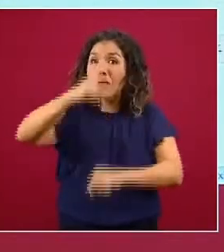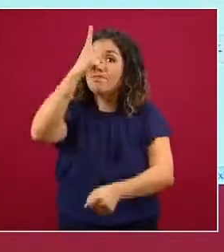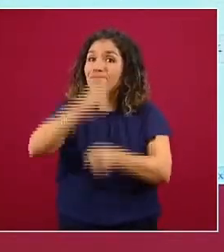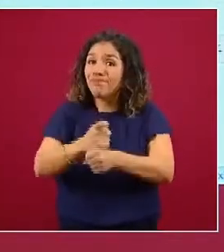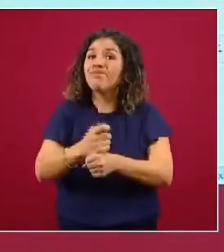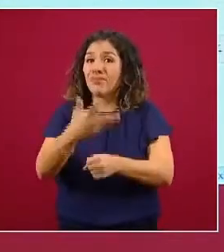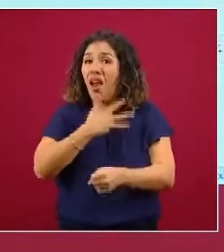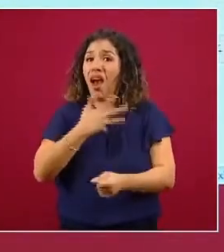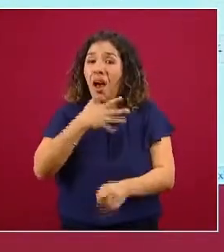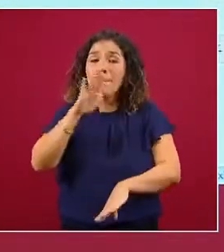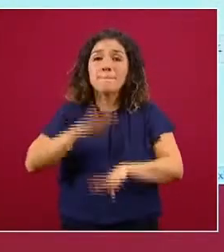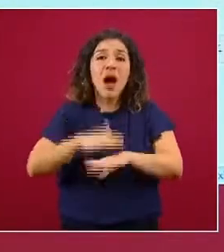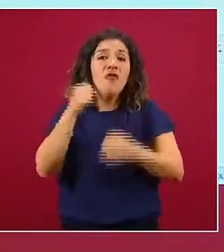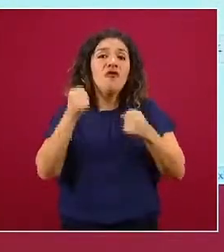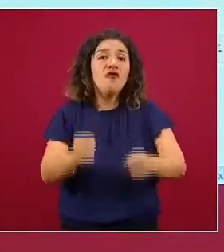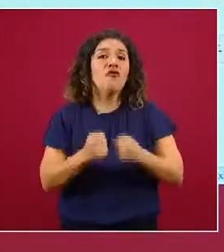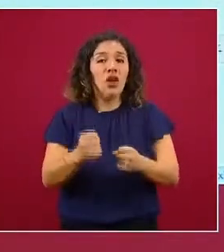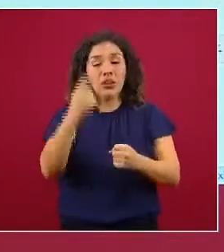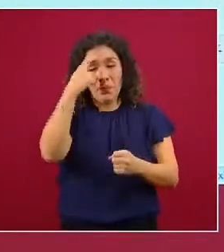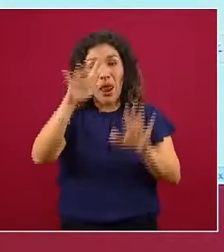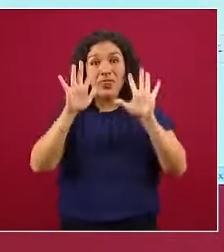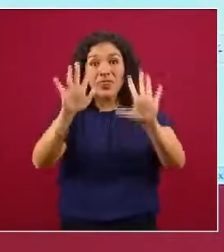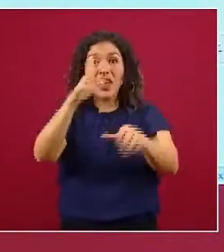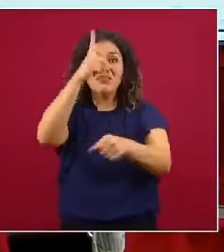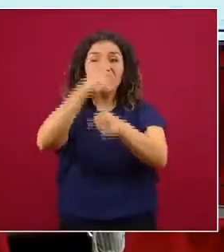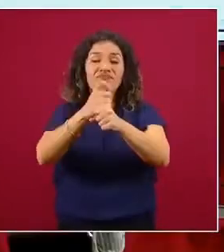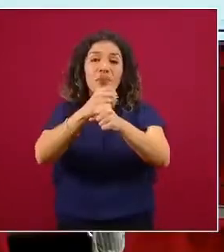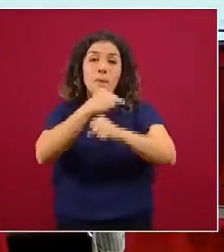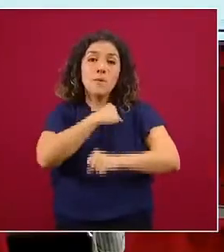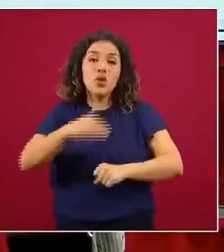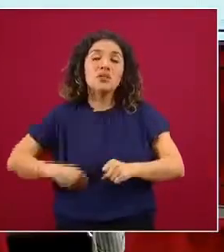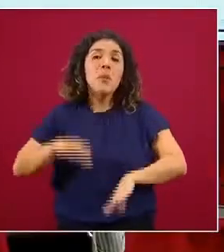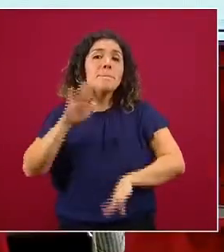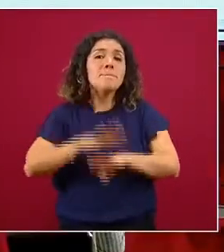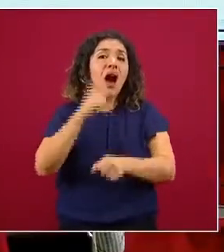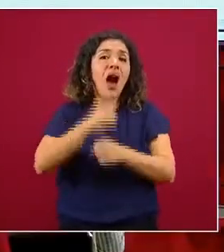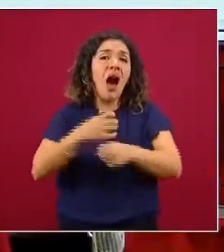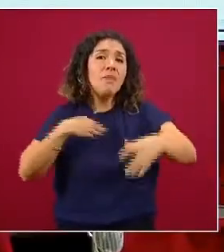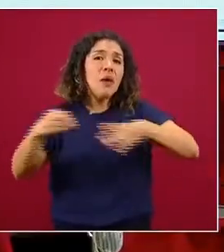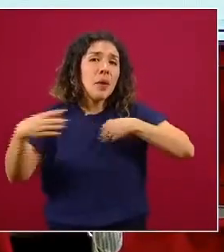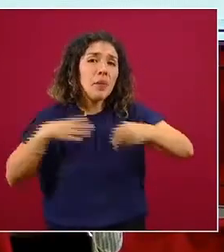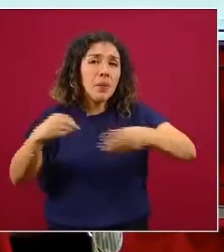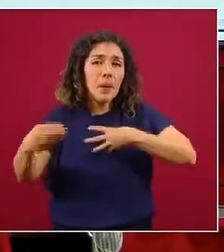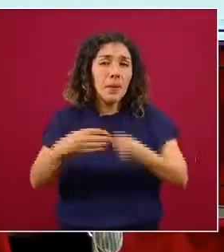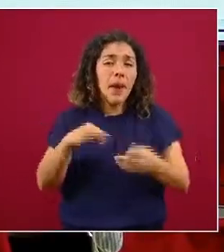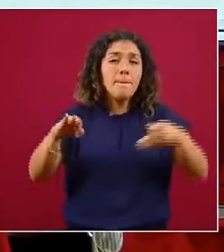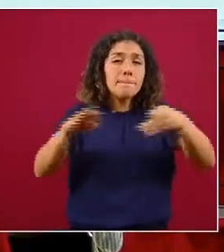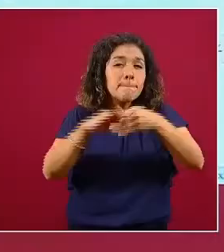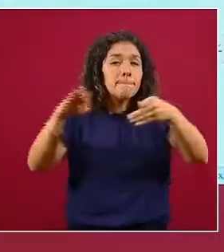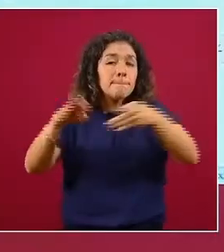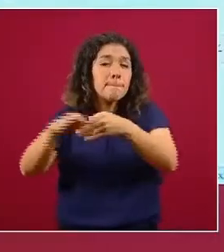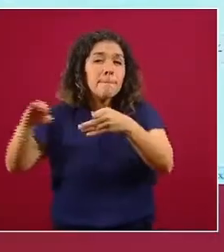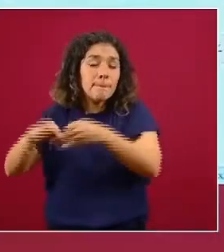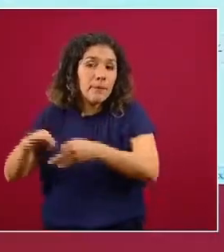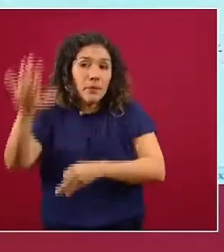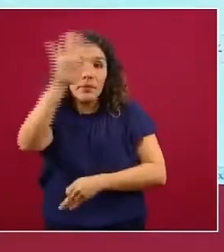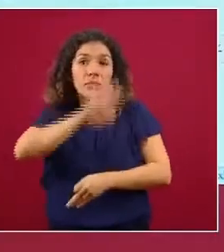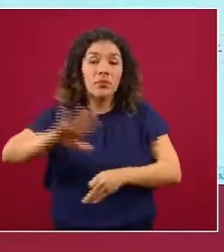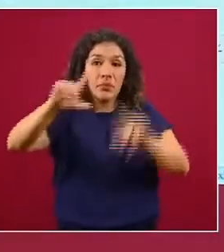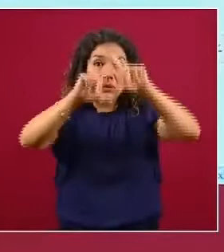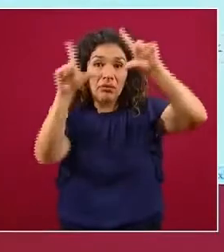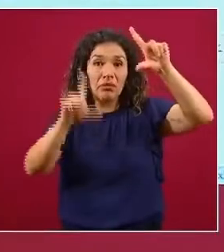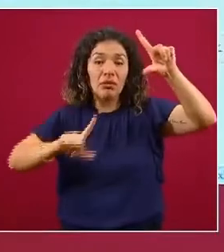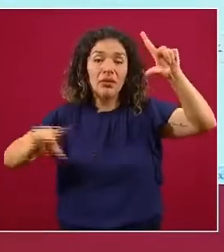encuentran en este momento entre los 10 municipios con mayor transmisión, con mayor tasa de incidencia a nivel